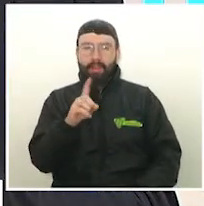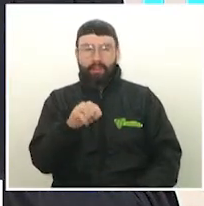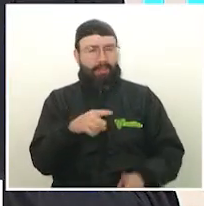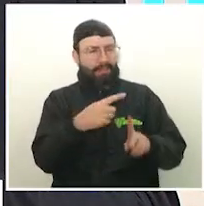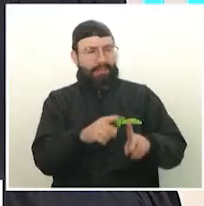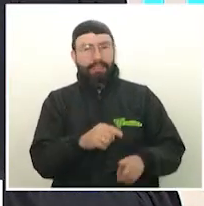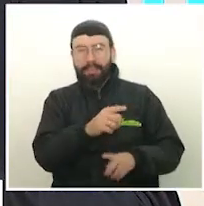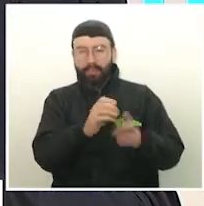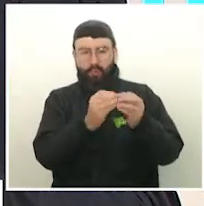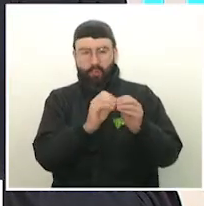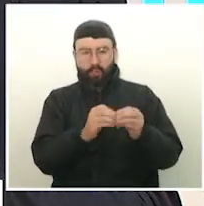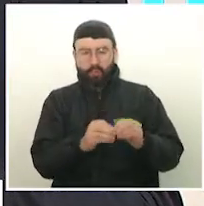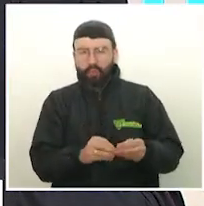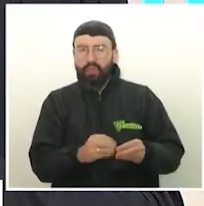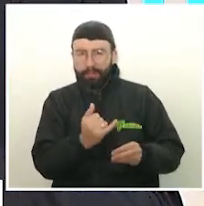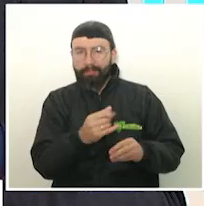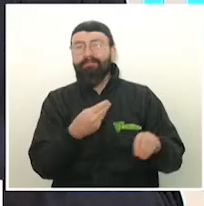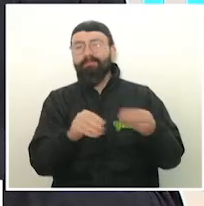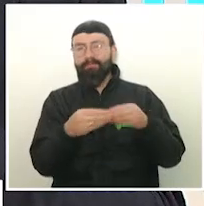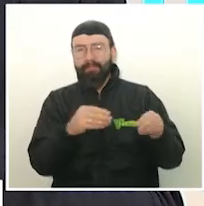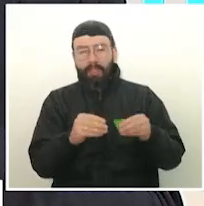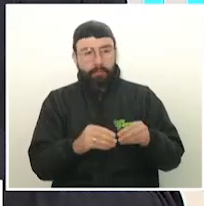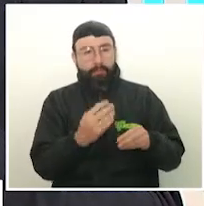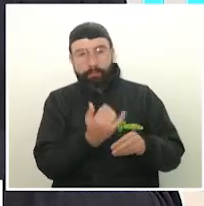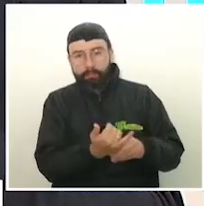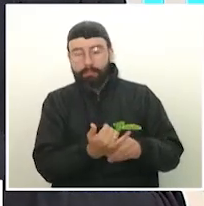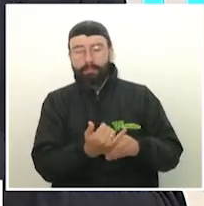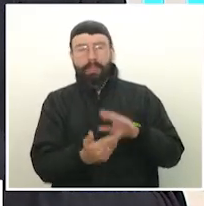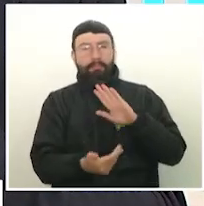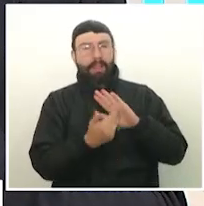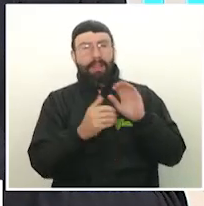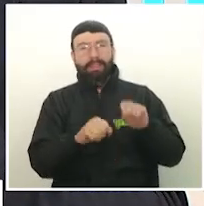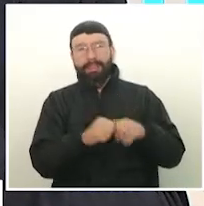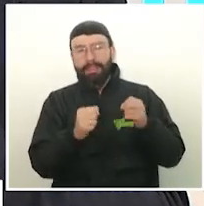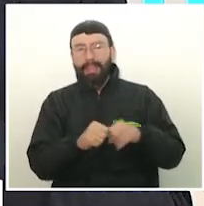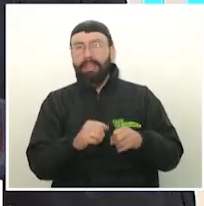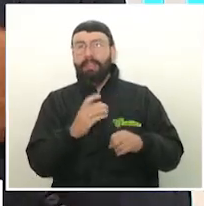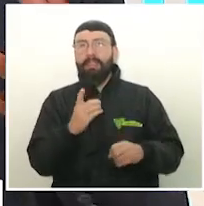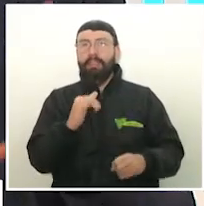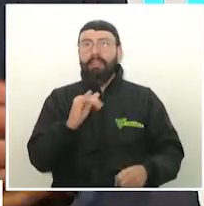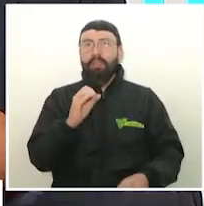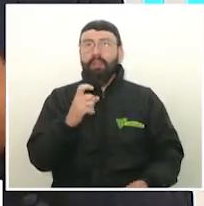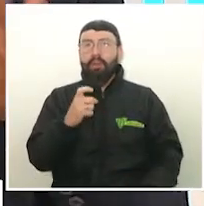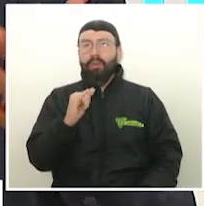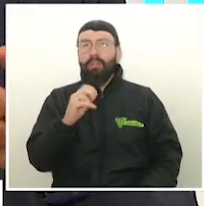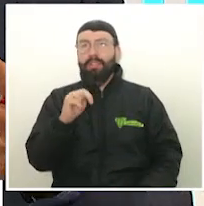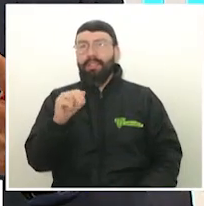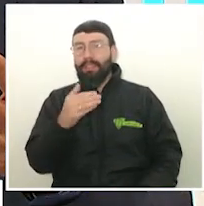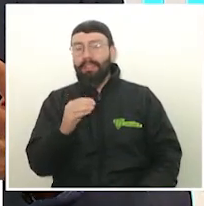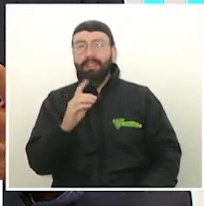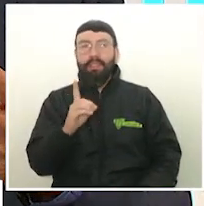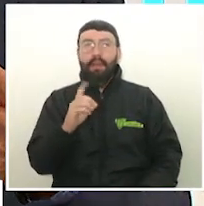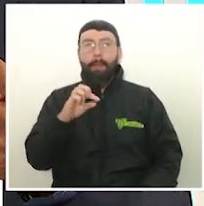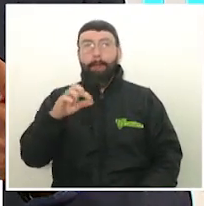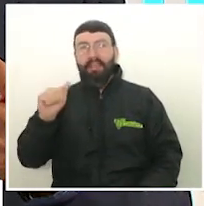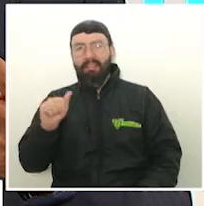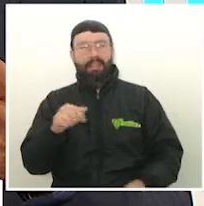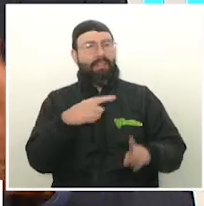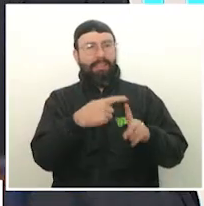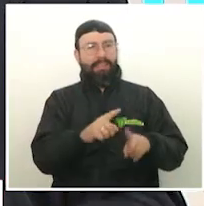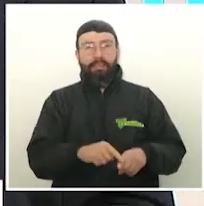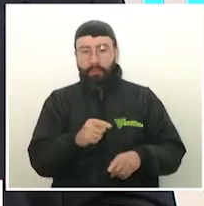Y eso genera dioxinas, BPA, todos esos polifenoles, todas esas sustancias que